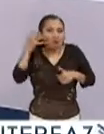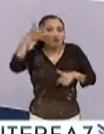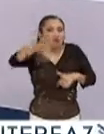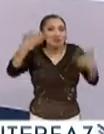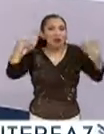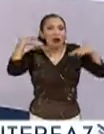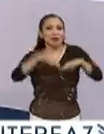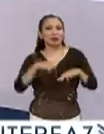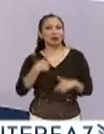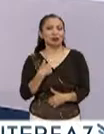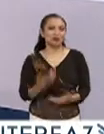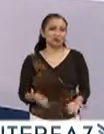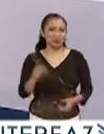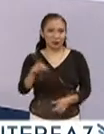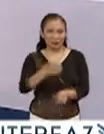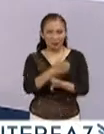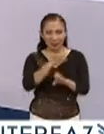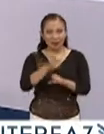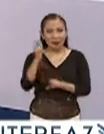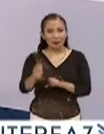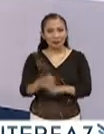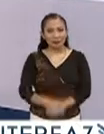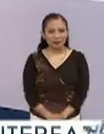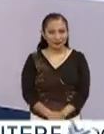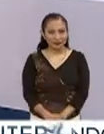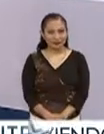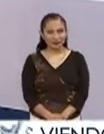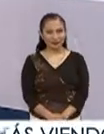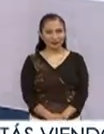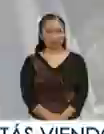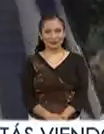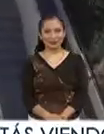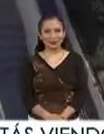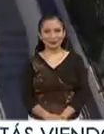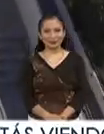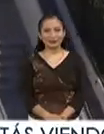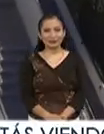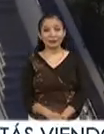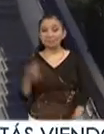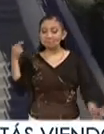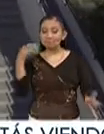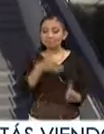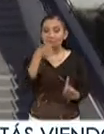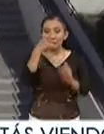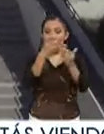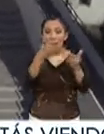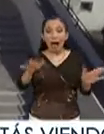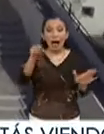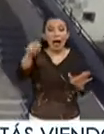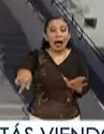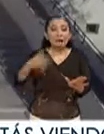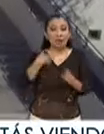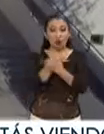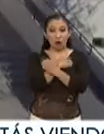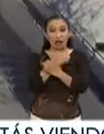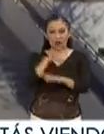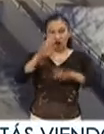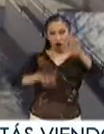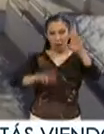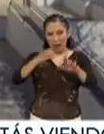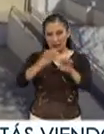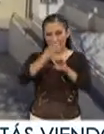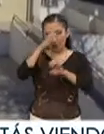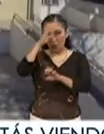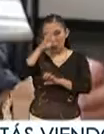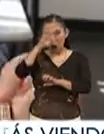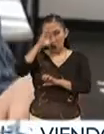en los próximos maestros de ese estado. Veamos de qué se trata. Con el objetivo de ampliar la cobertura de la educación normal en el estado